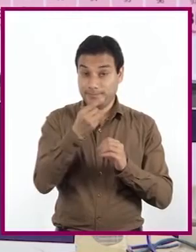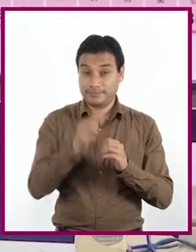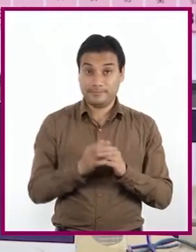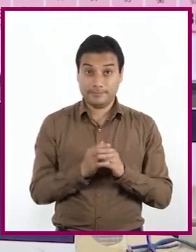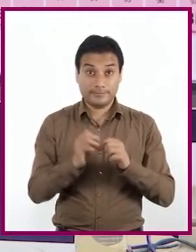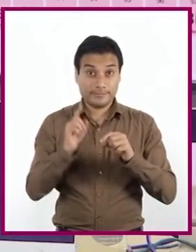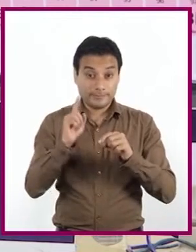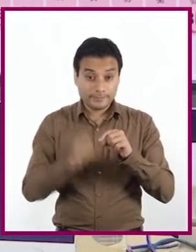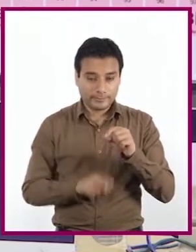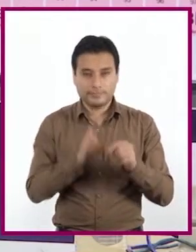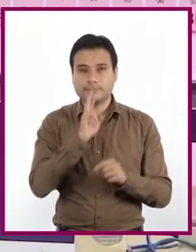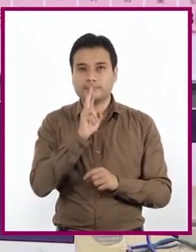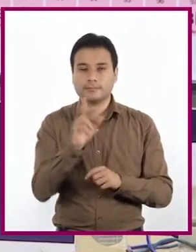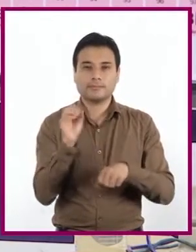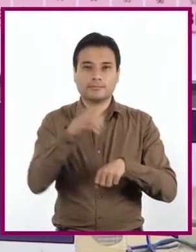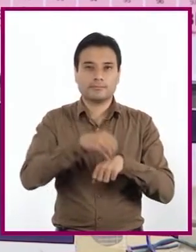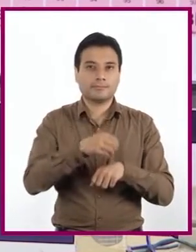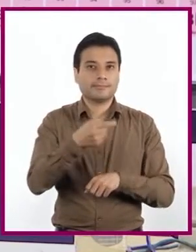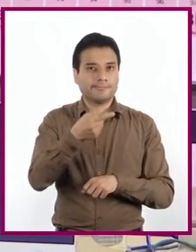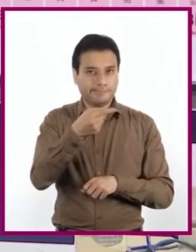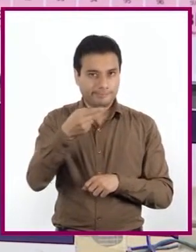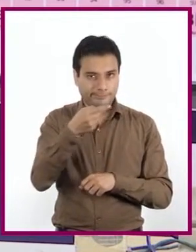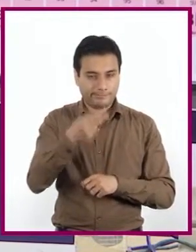guión largo.